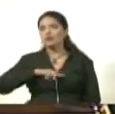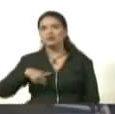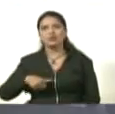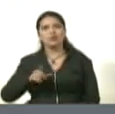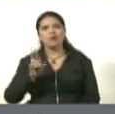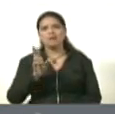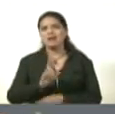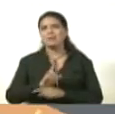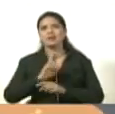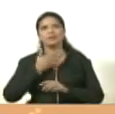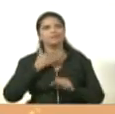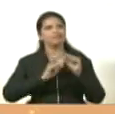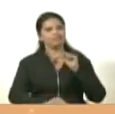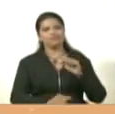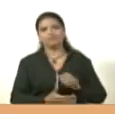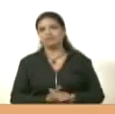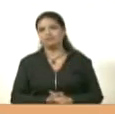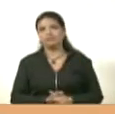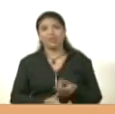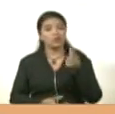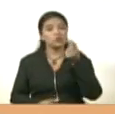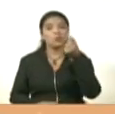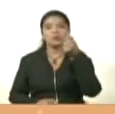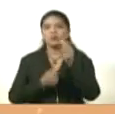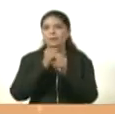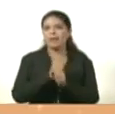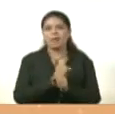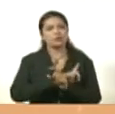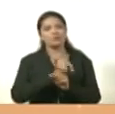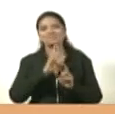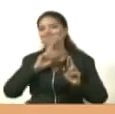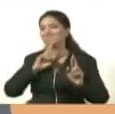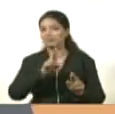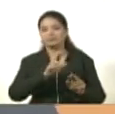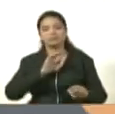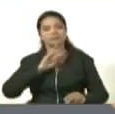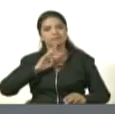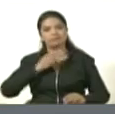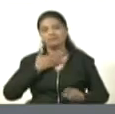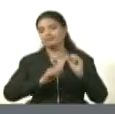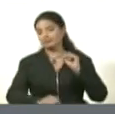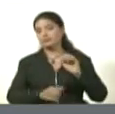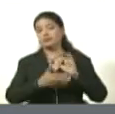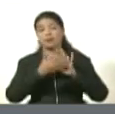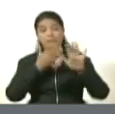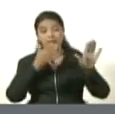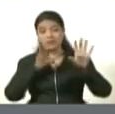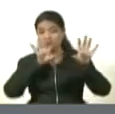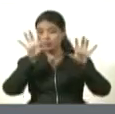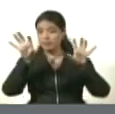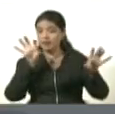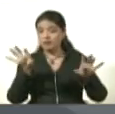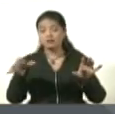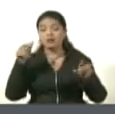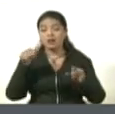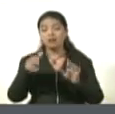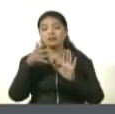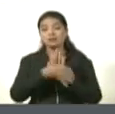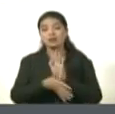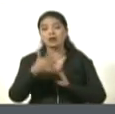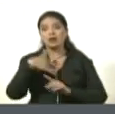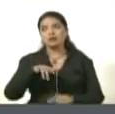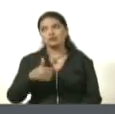condenarlo. Ni un minuto esperáramos para condenar este hecho si ocurriera en sus países. Y esta atrocidad de la cual